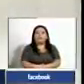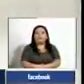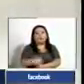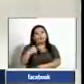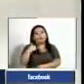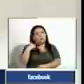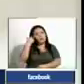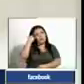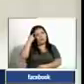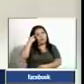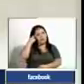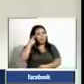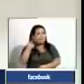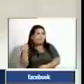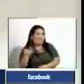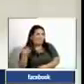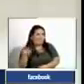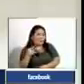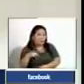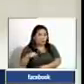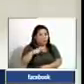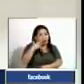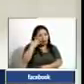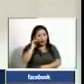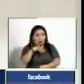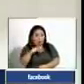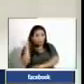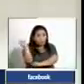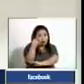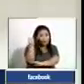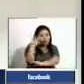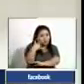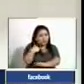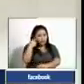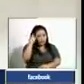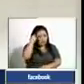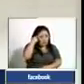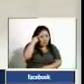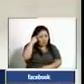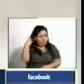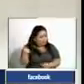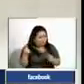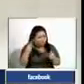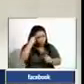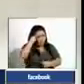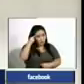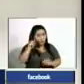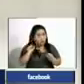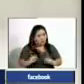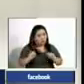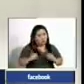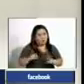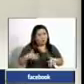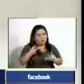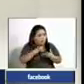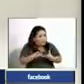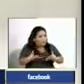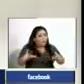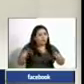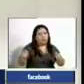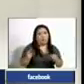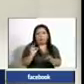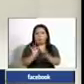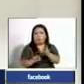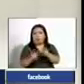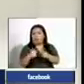Creo que todo comenzó por necesidad. Cuando uno se encuentra en una emergencia, hace que su cerebro trabaje lo máximo posible para encontrar soluciones simples,